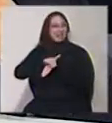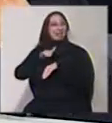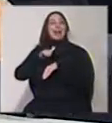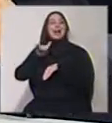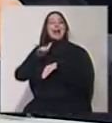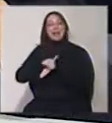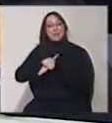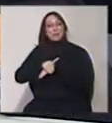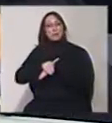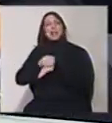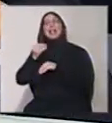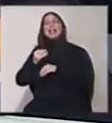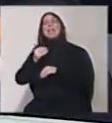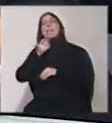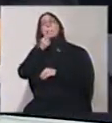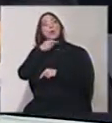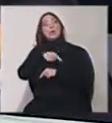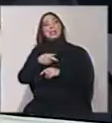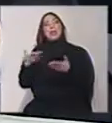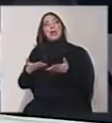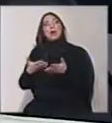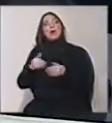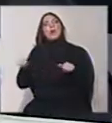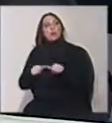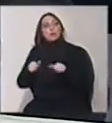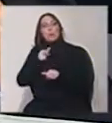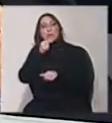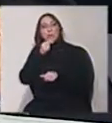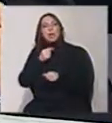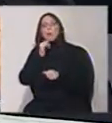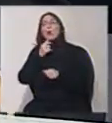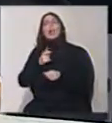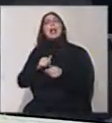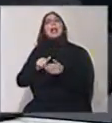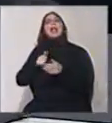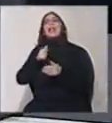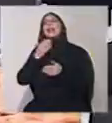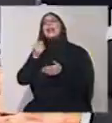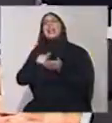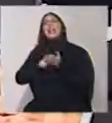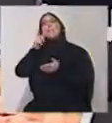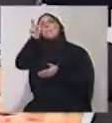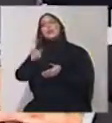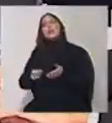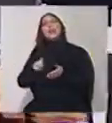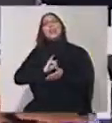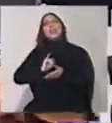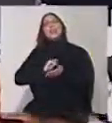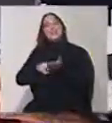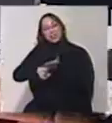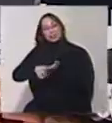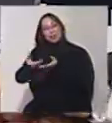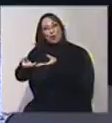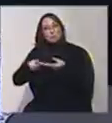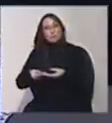atribuciones que las que tiene la policía actuando en función policial, por ejemplo, en el tema de la identificación de personas. Luis. Sí, en primer lugar,